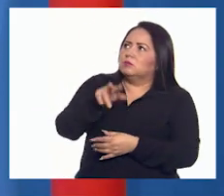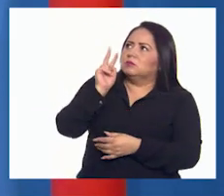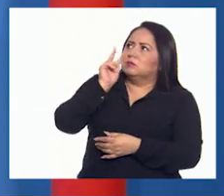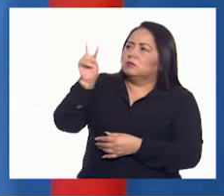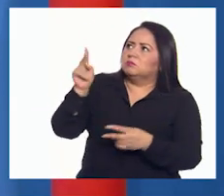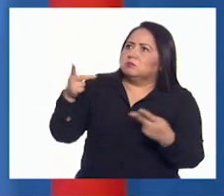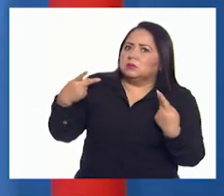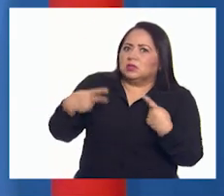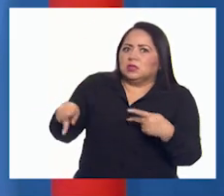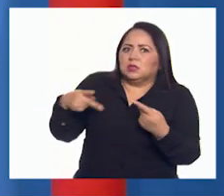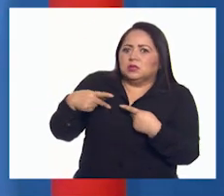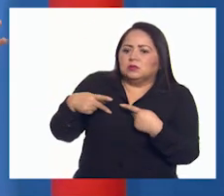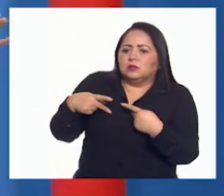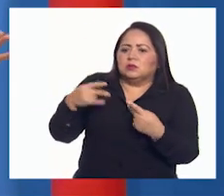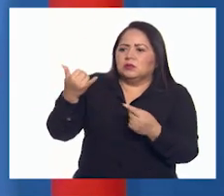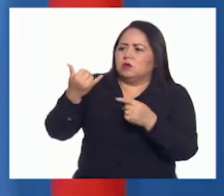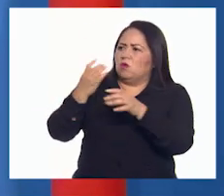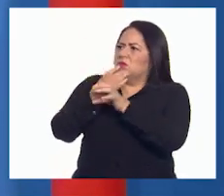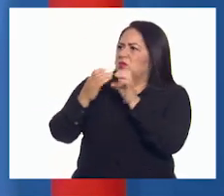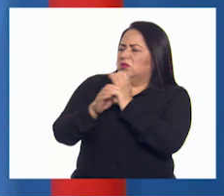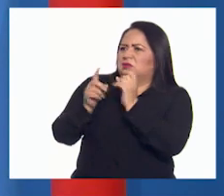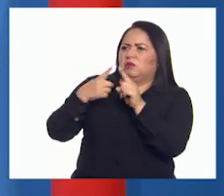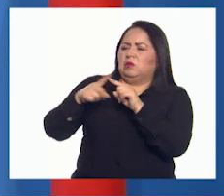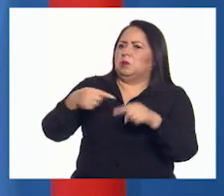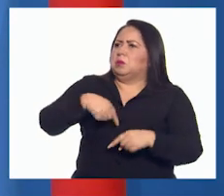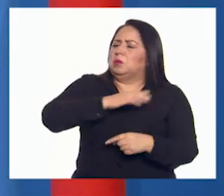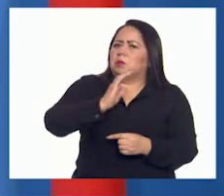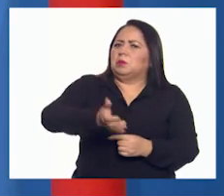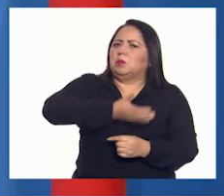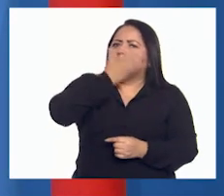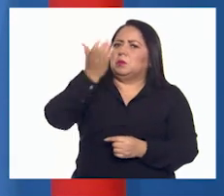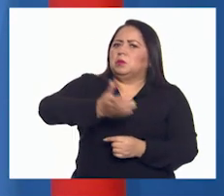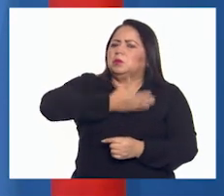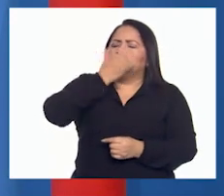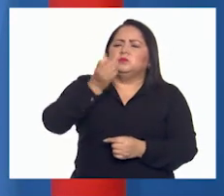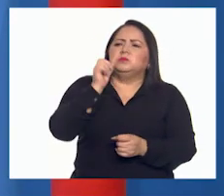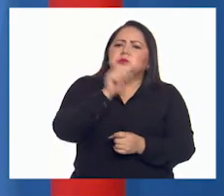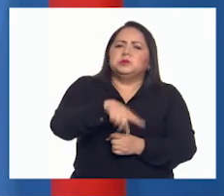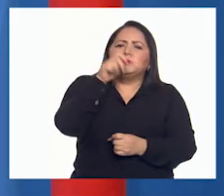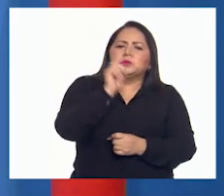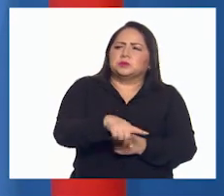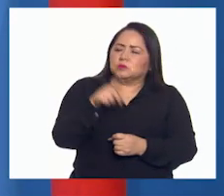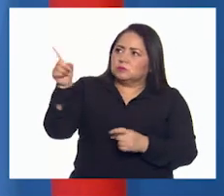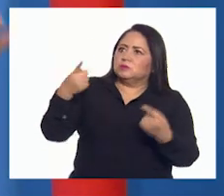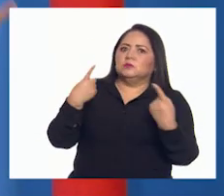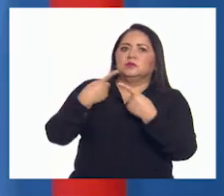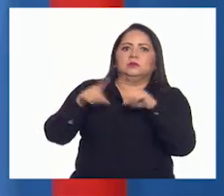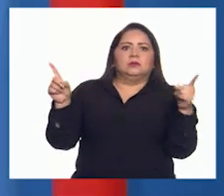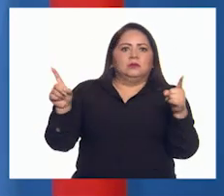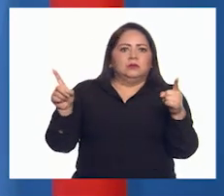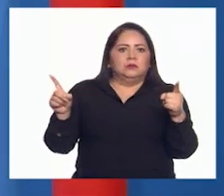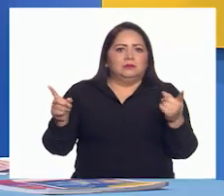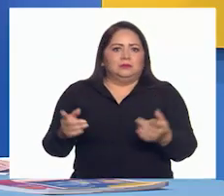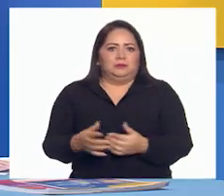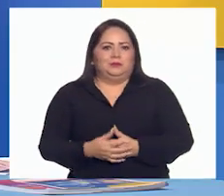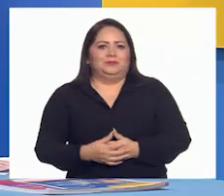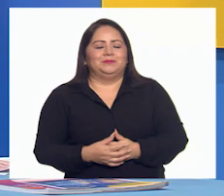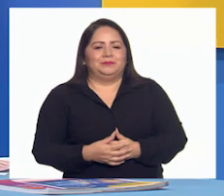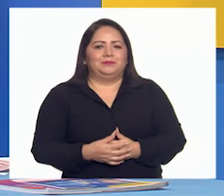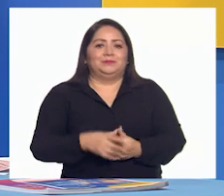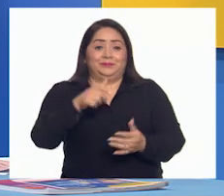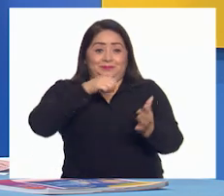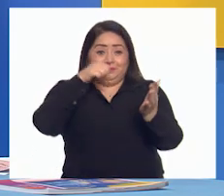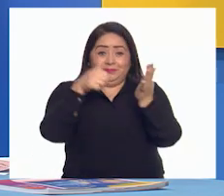ver personas y objetos distintos a lo que estaban hasta el momento acostumbrados y que conocían. Las